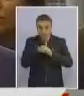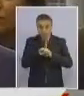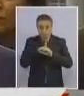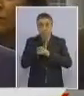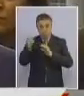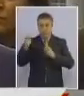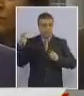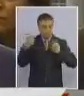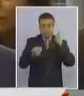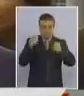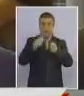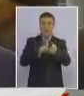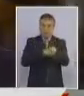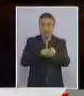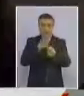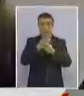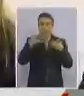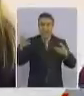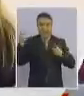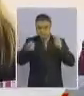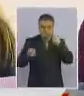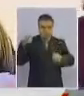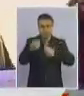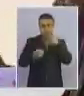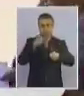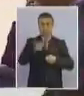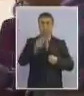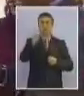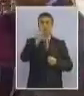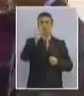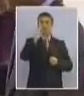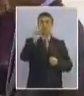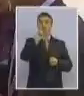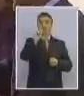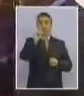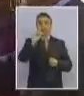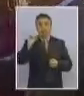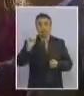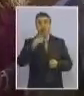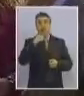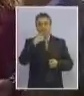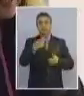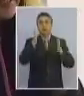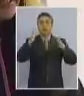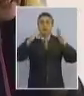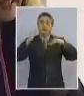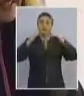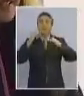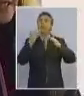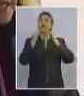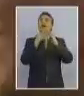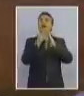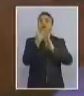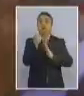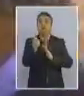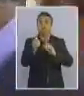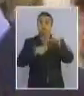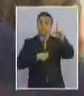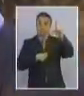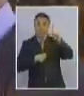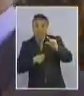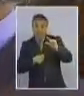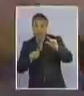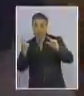puesto más del ahorro mínimo requerido el subsidio para sectores emergentes y de clase media dependerá del valor de la vivienda mientras más baratas